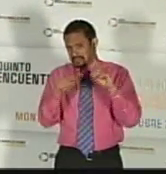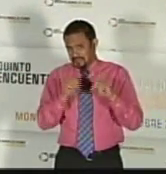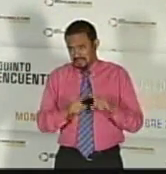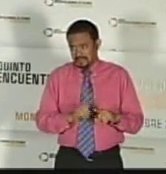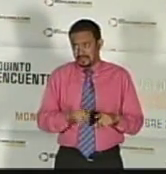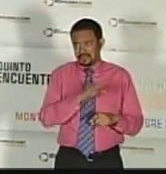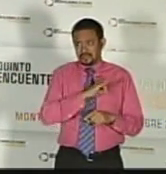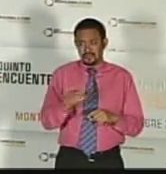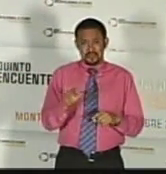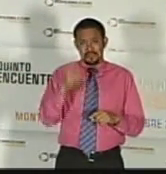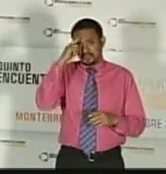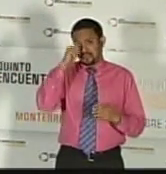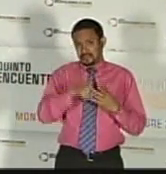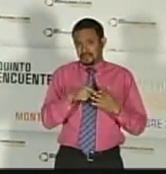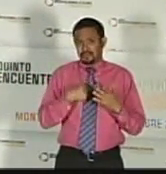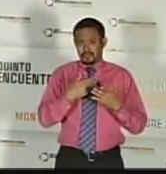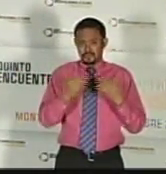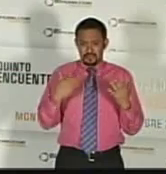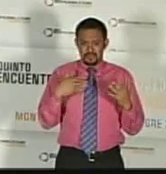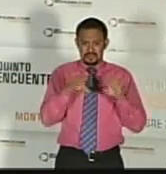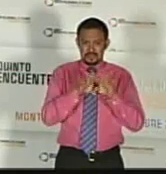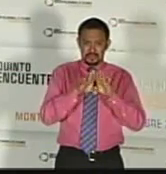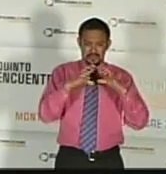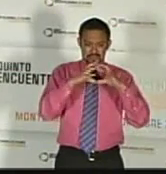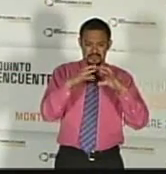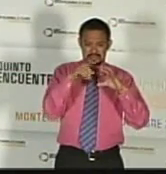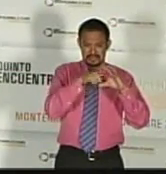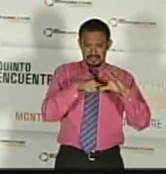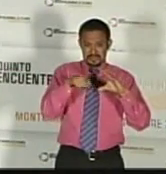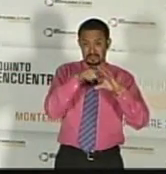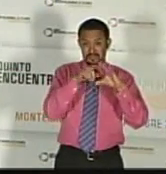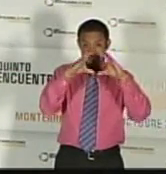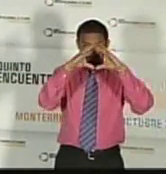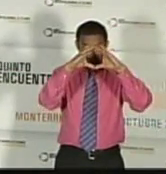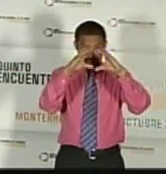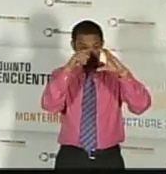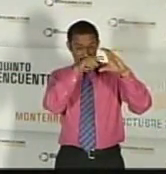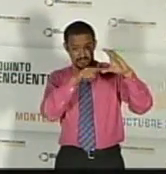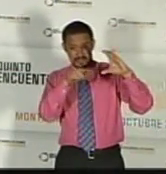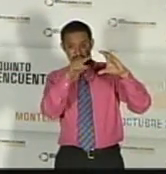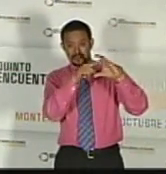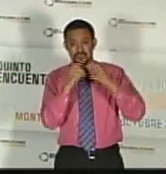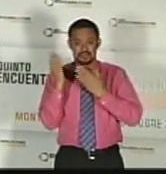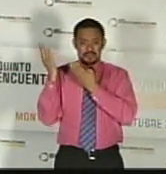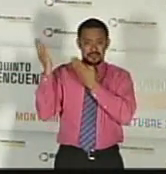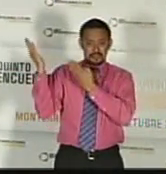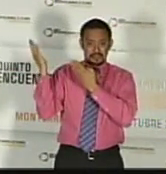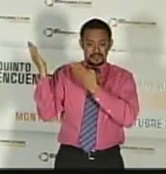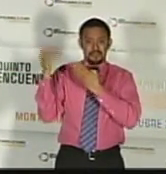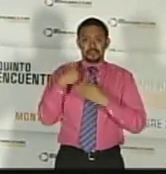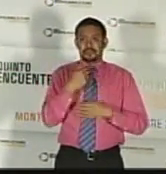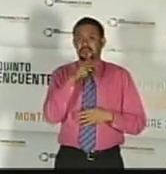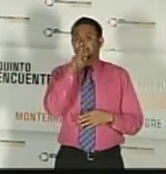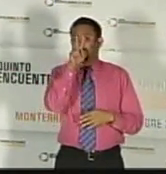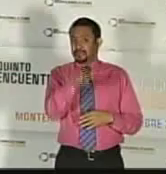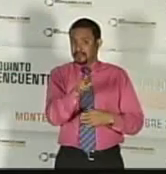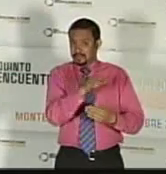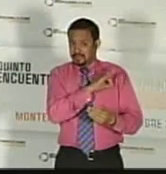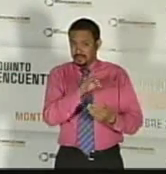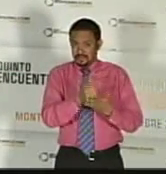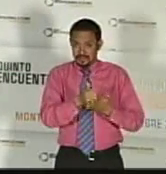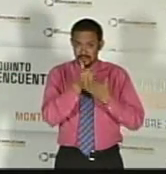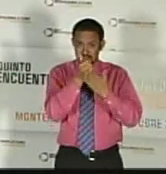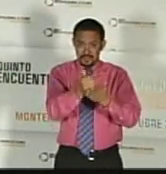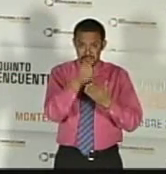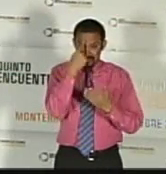quiero decir ahora con respecto a la rueda y cómo yo he decidido percibir si podemos realmente ayudar a